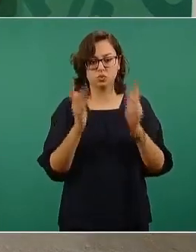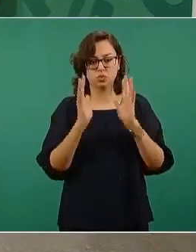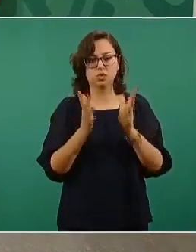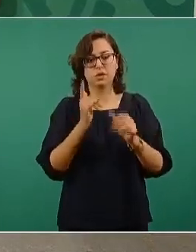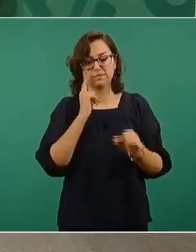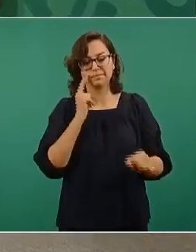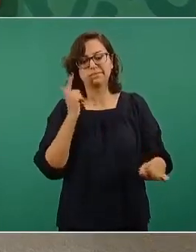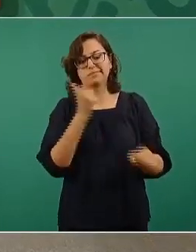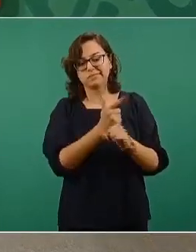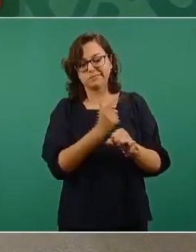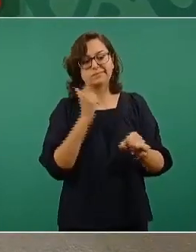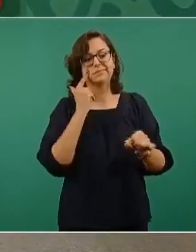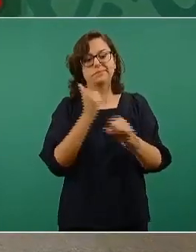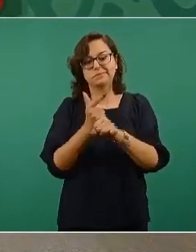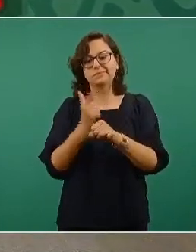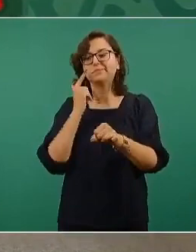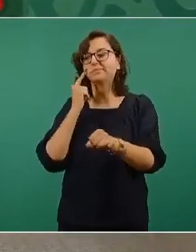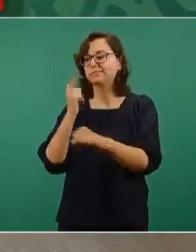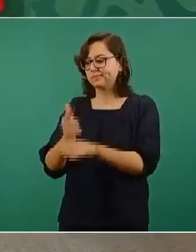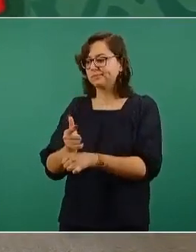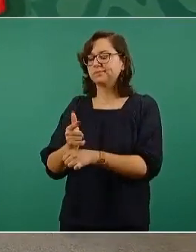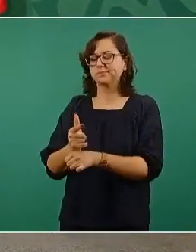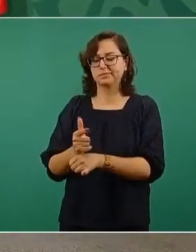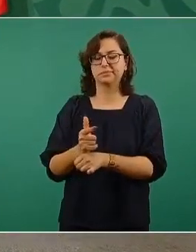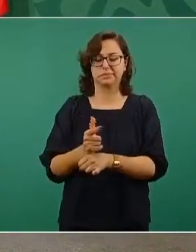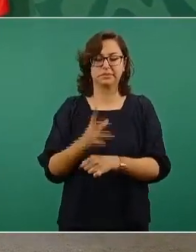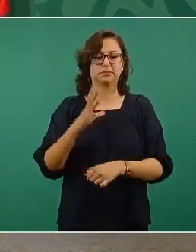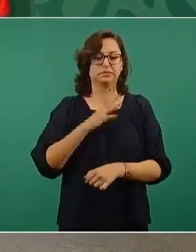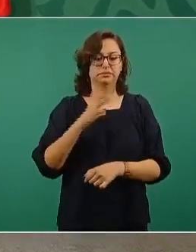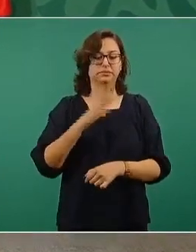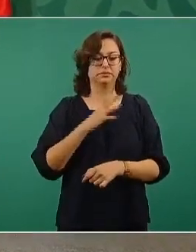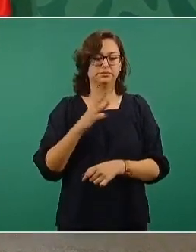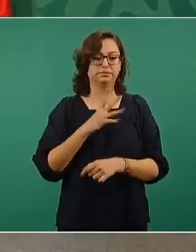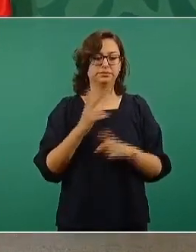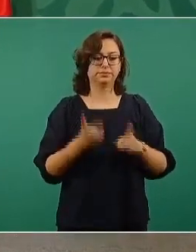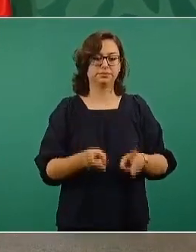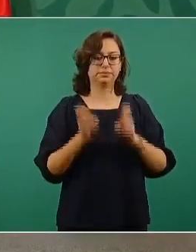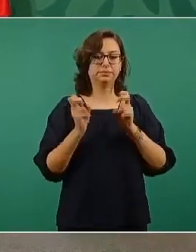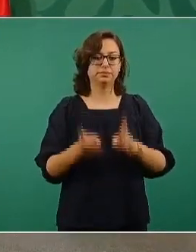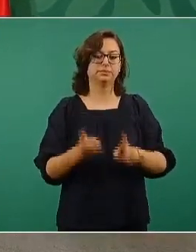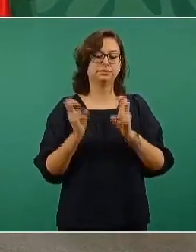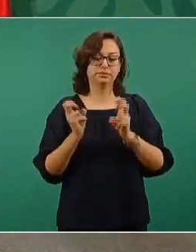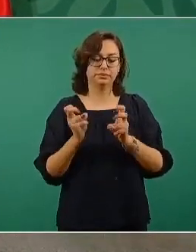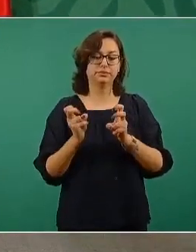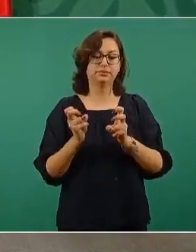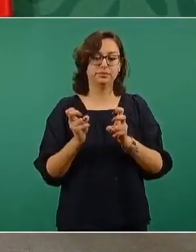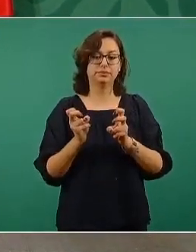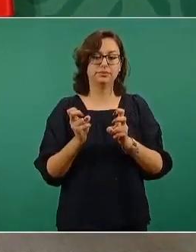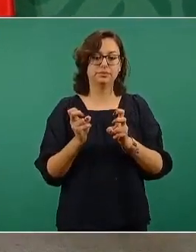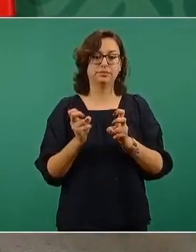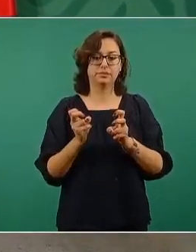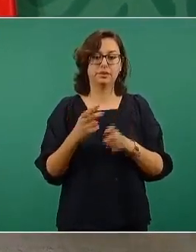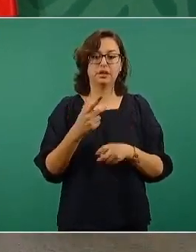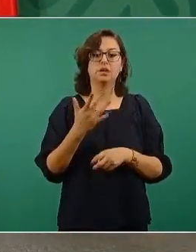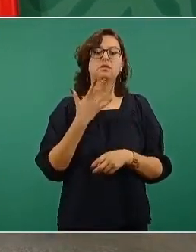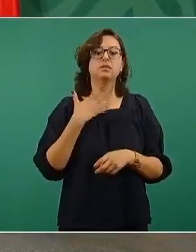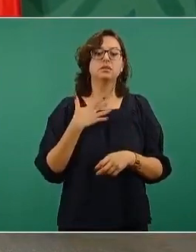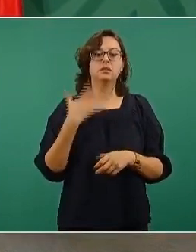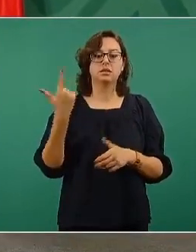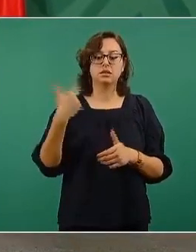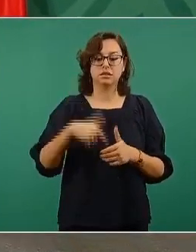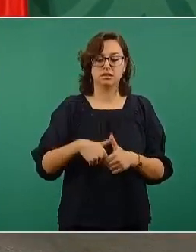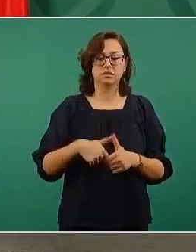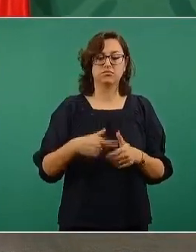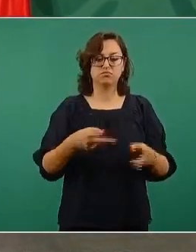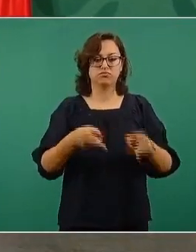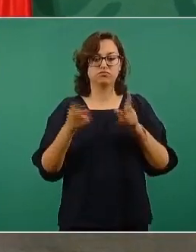lo de estas tomas clandestinas de depósitos de gasolina